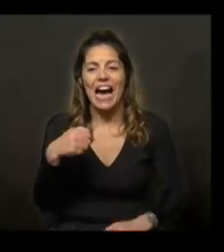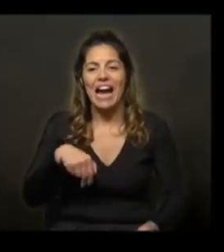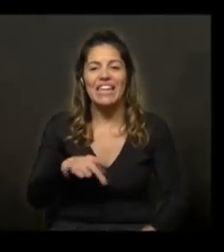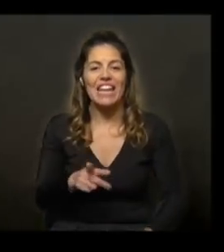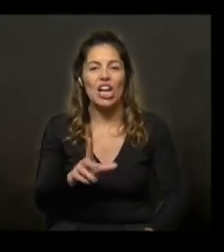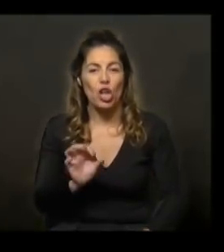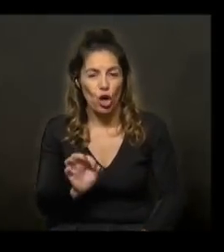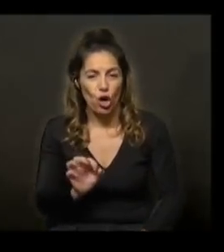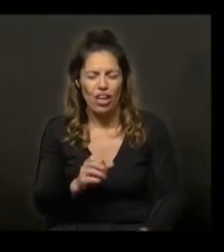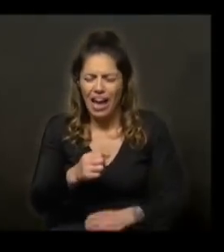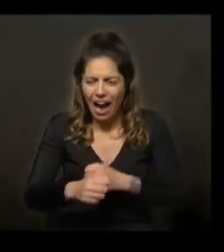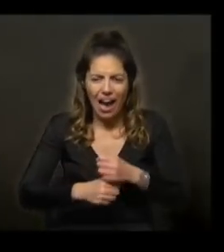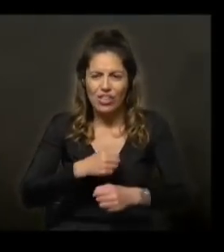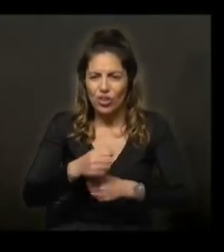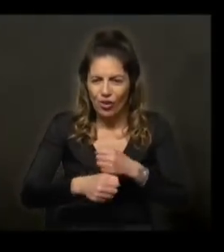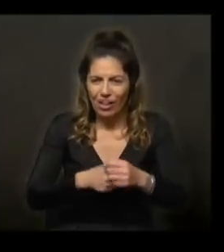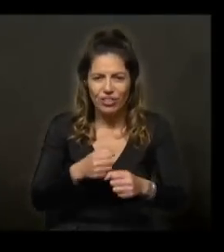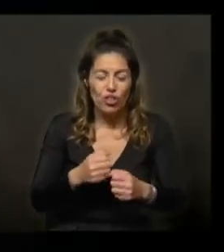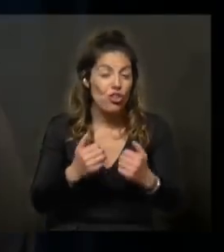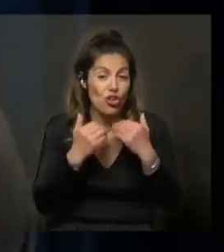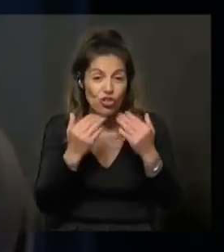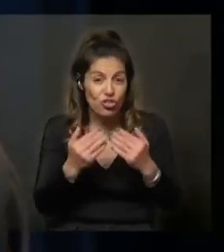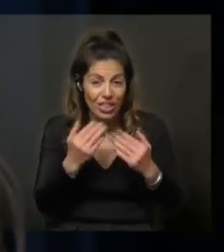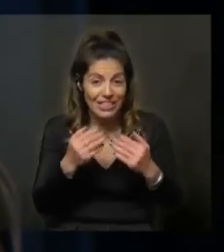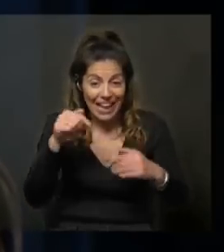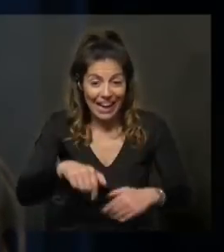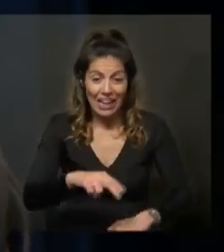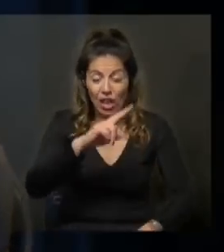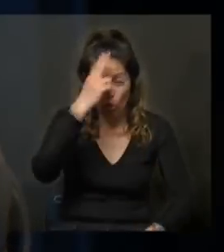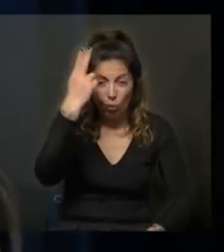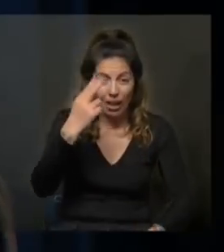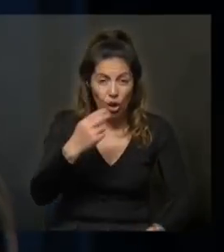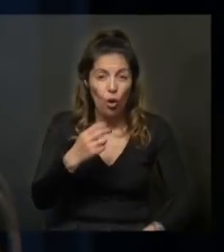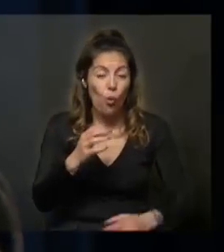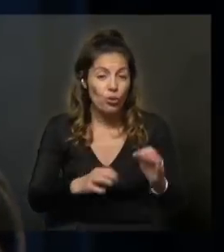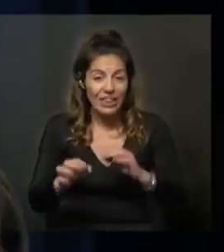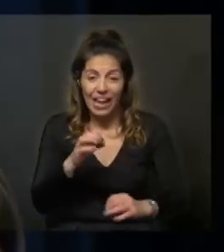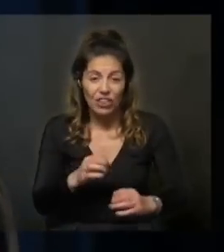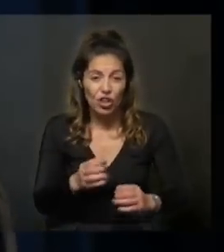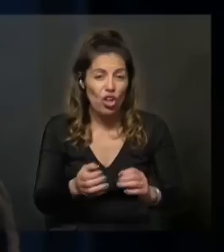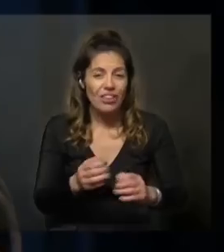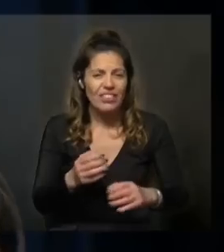y durante años no sé si hubo una obra en el Uruguay que estuviera tanto tiempo